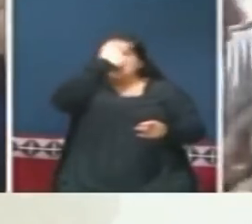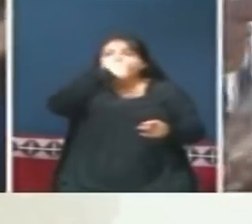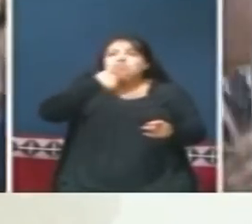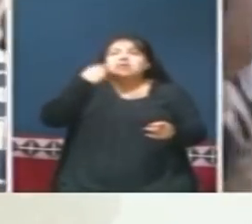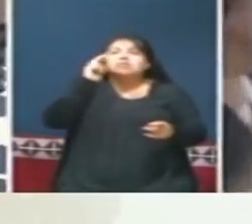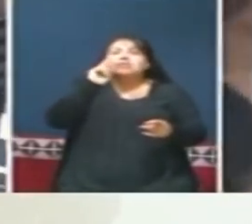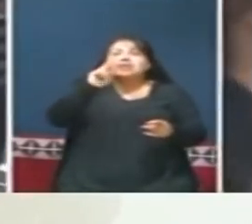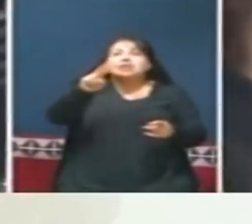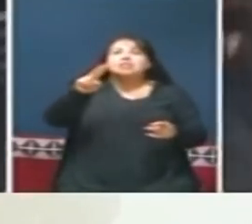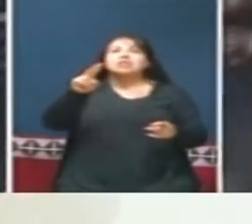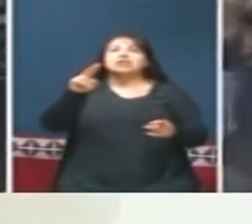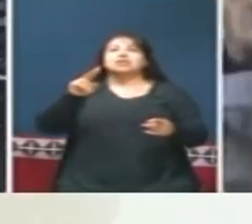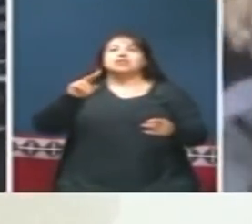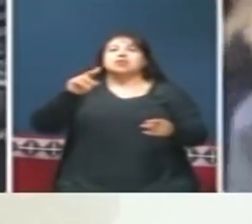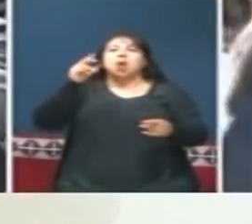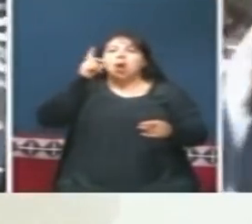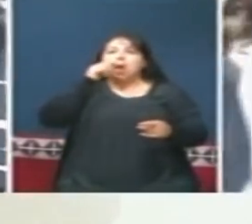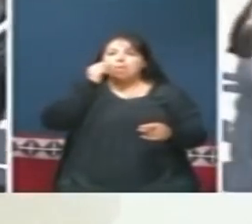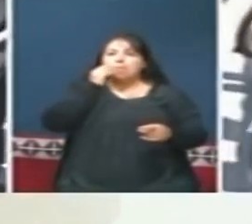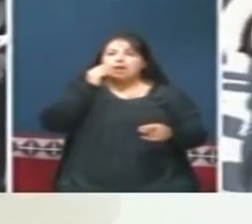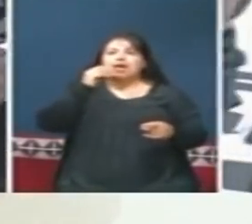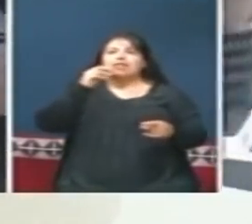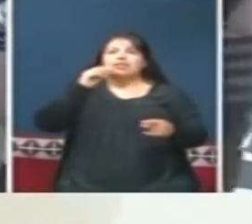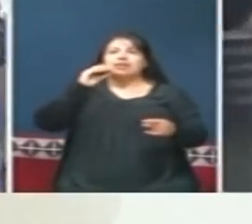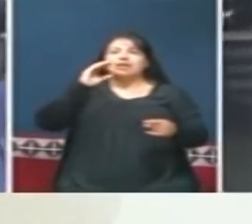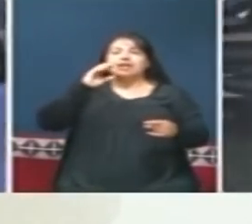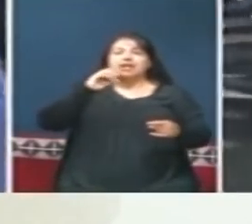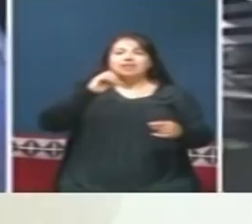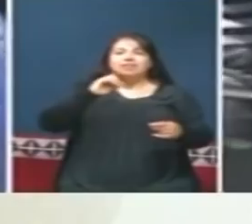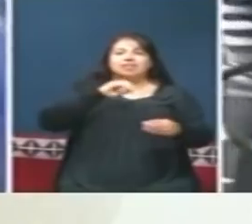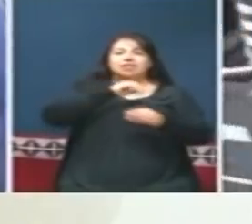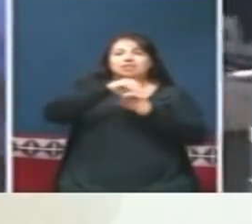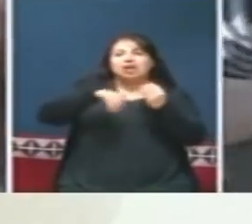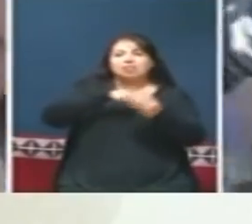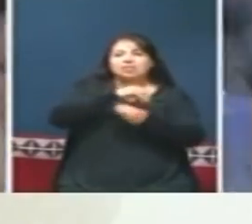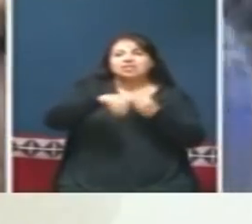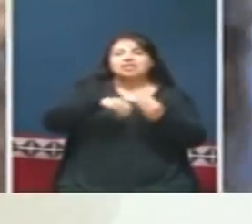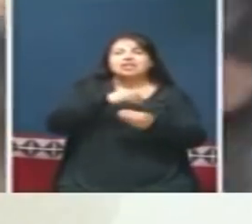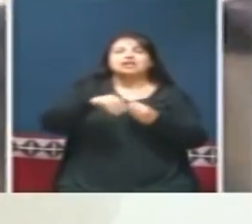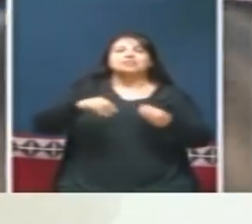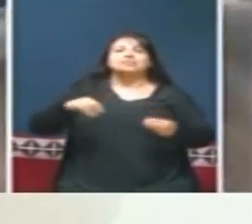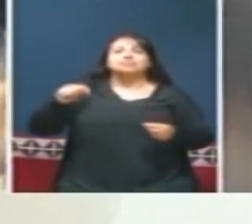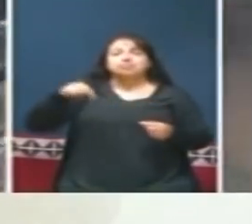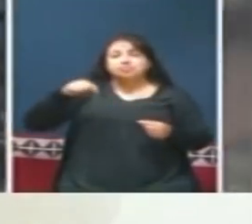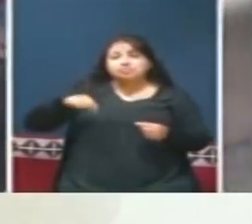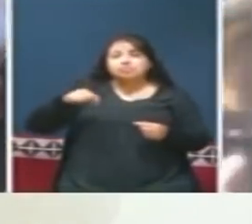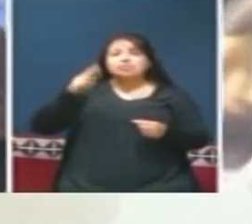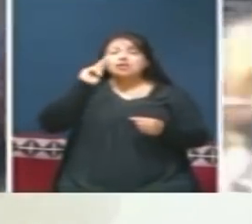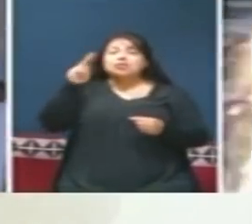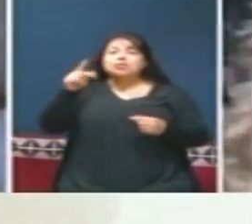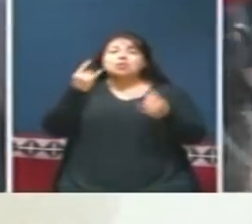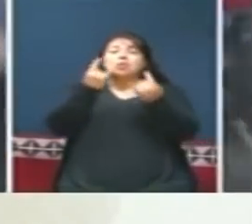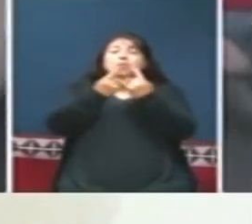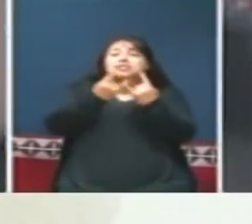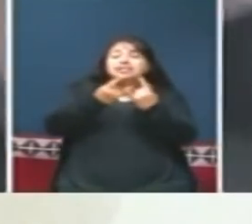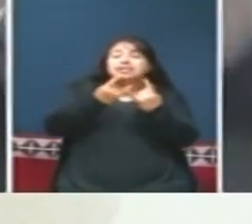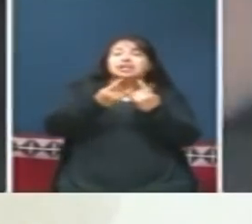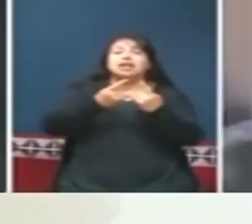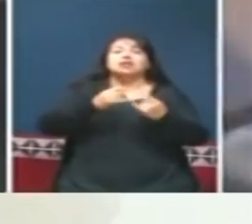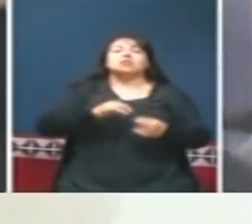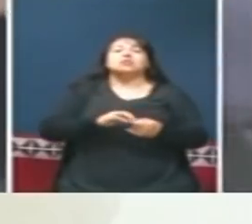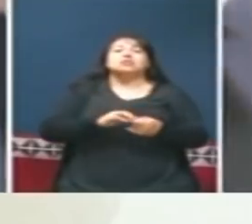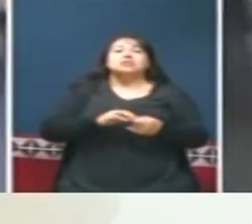de familia, esposo y padre de tres hijas que están aquí presentes en esta celebración. Un momento